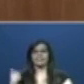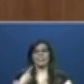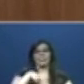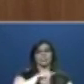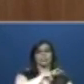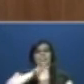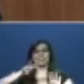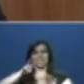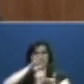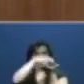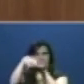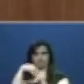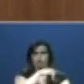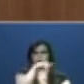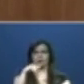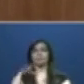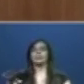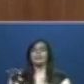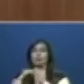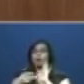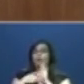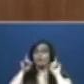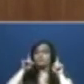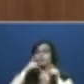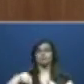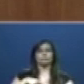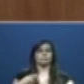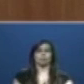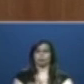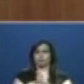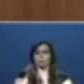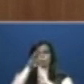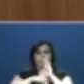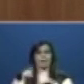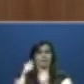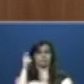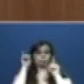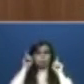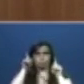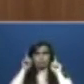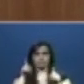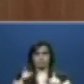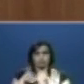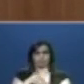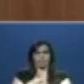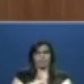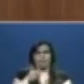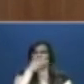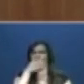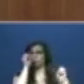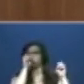centros en relación con la calidad de la enseñanza Seguiremos impulsando el programa de éxito educativo que ha reducido la tasa de abandono escolar al